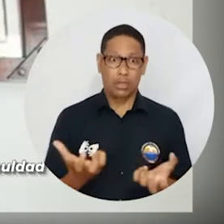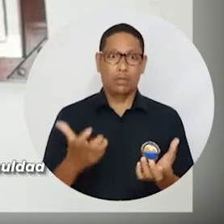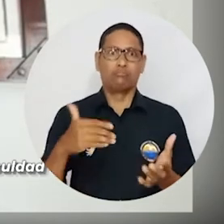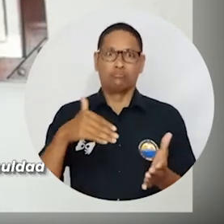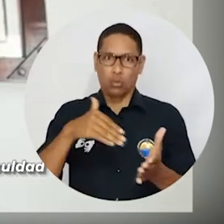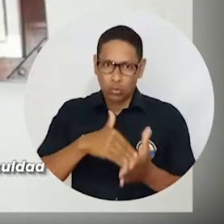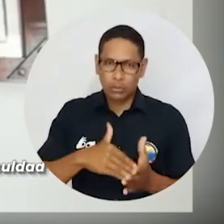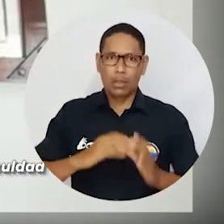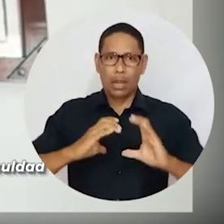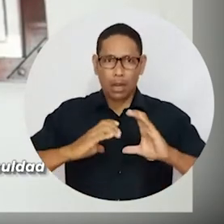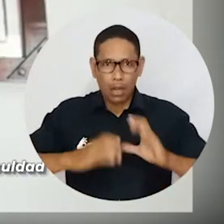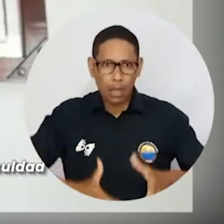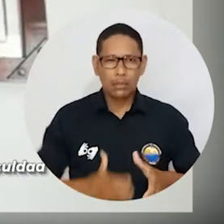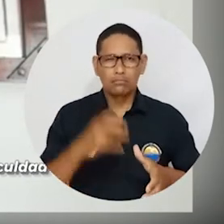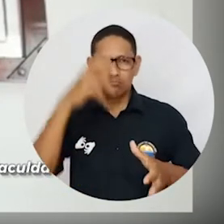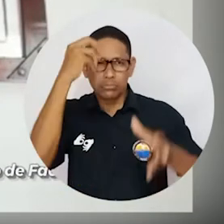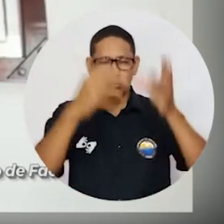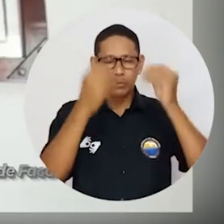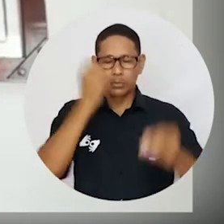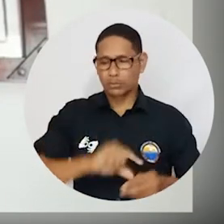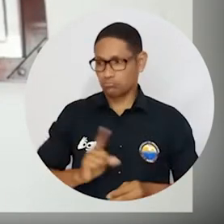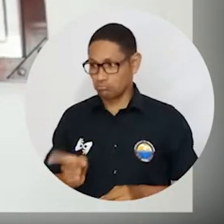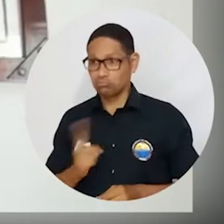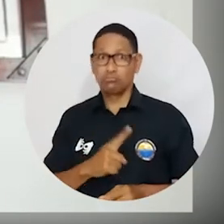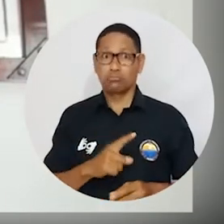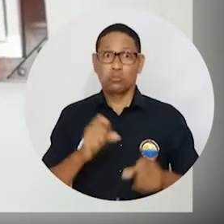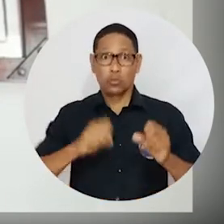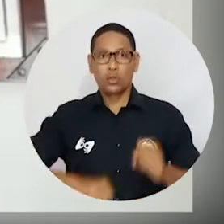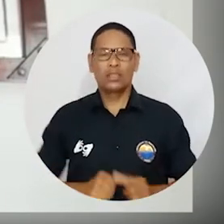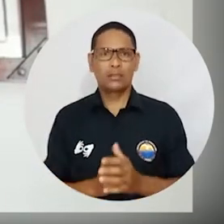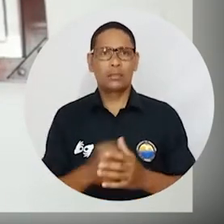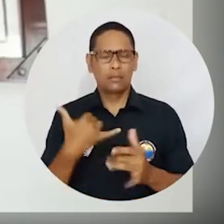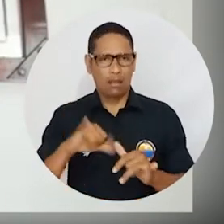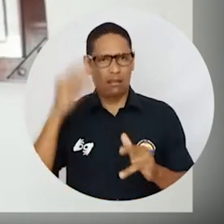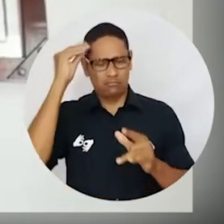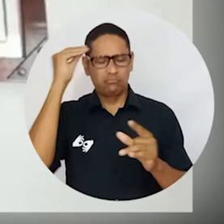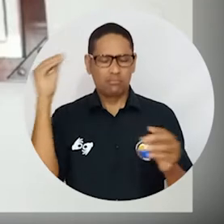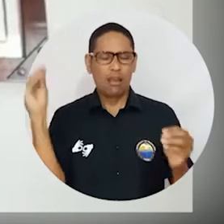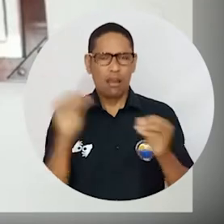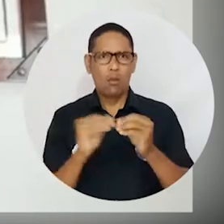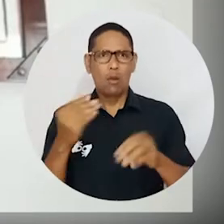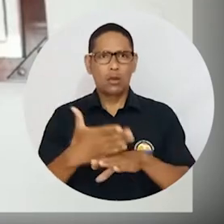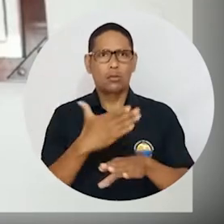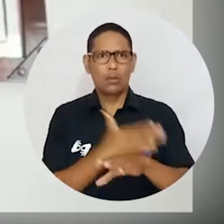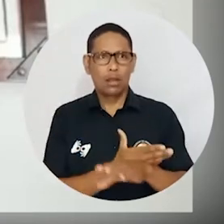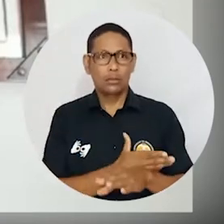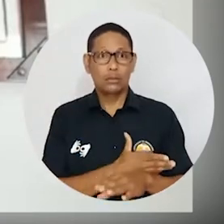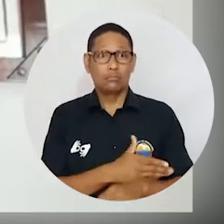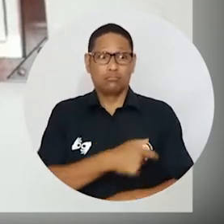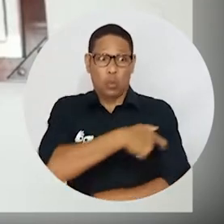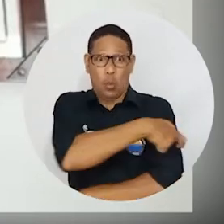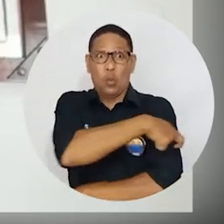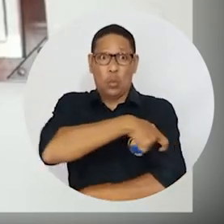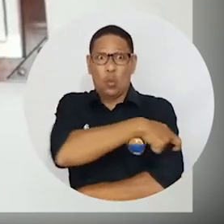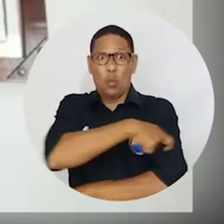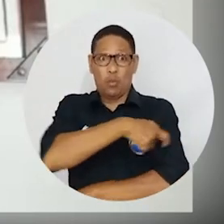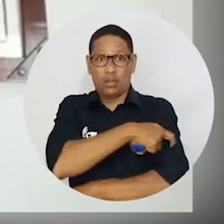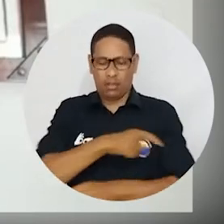clase. En todo caso, pues fue una decisión de común acuerdo y se estableció un